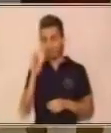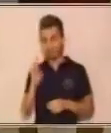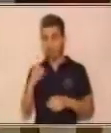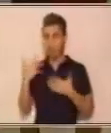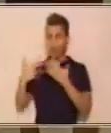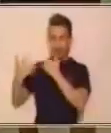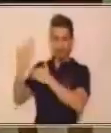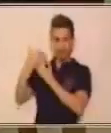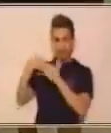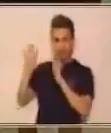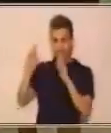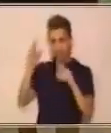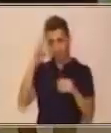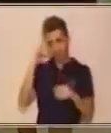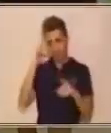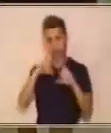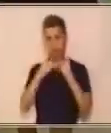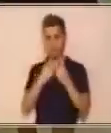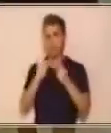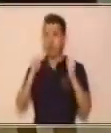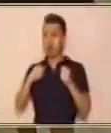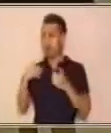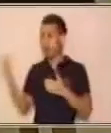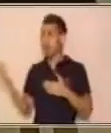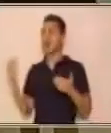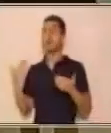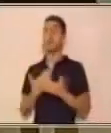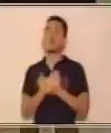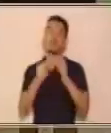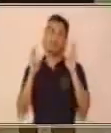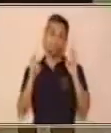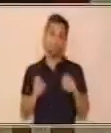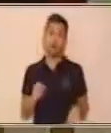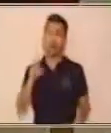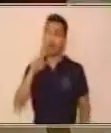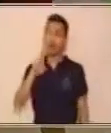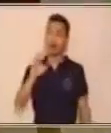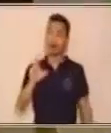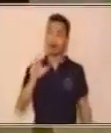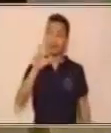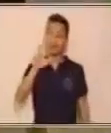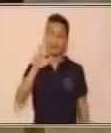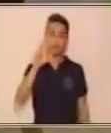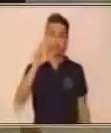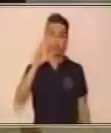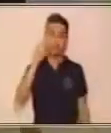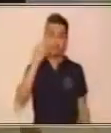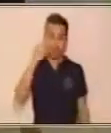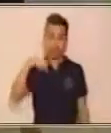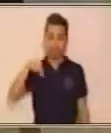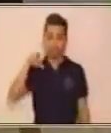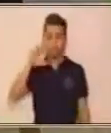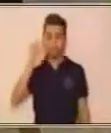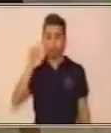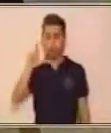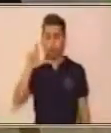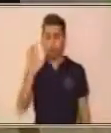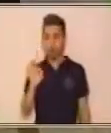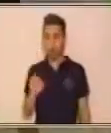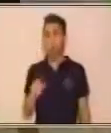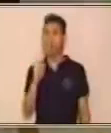el recíproco de un número. ¿Qué es el recíproco de un número? Bueno, un número es recíproco de otro si